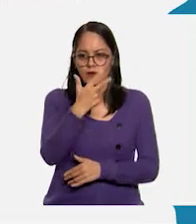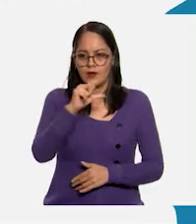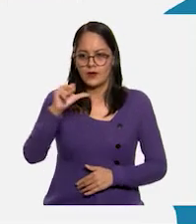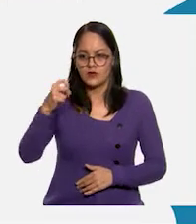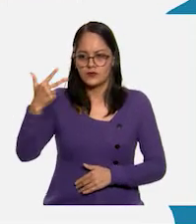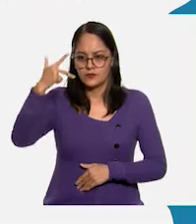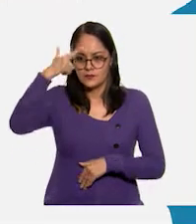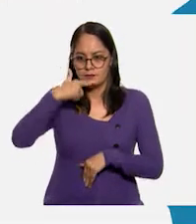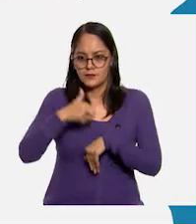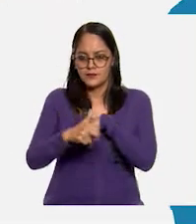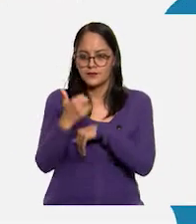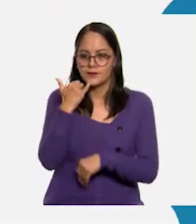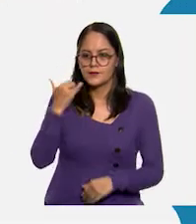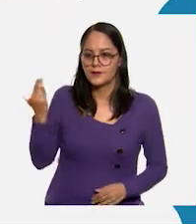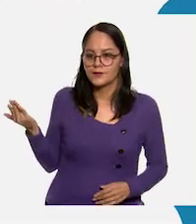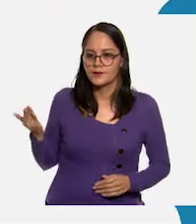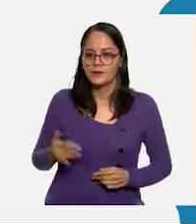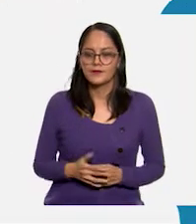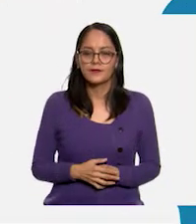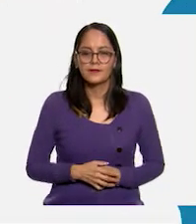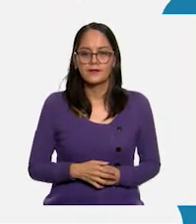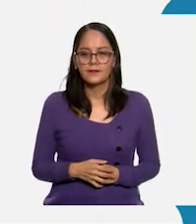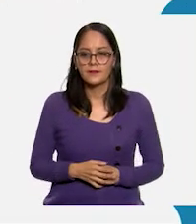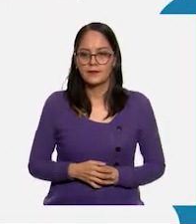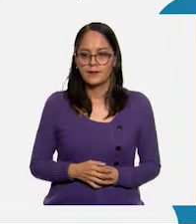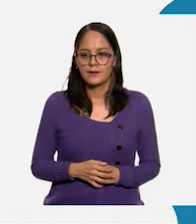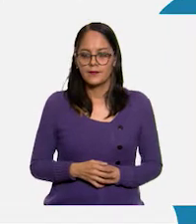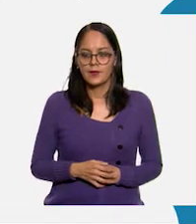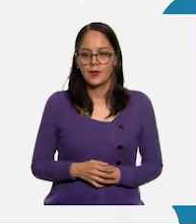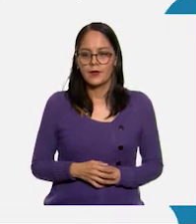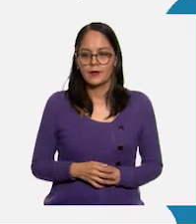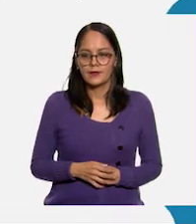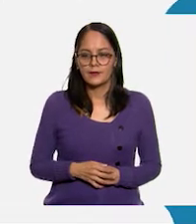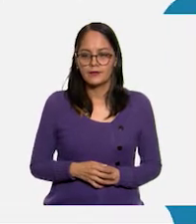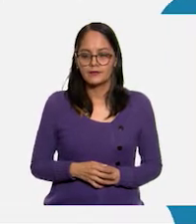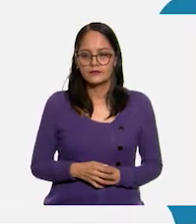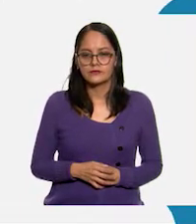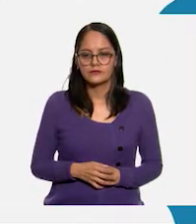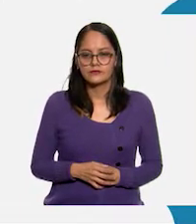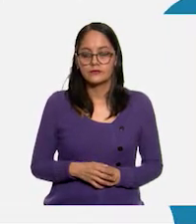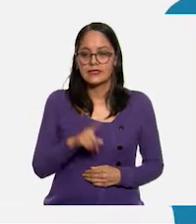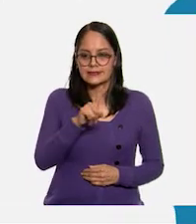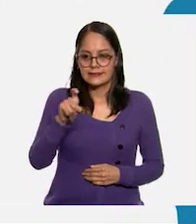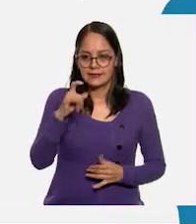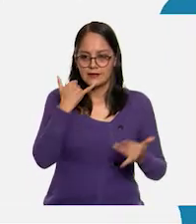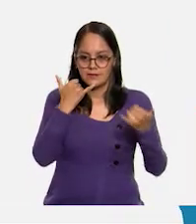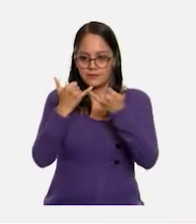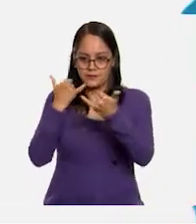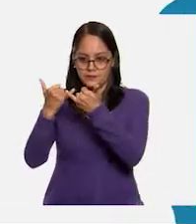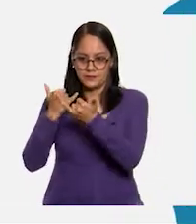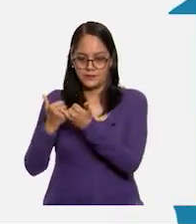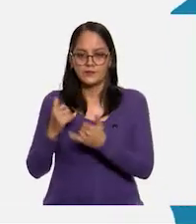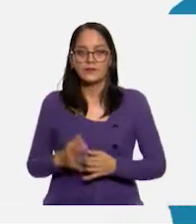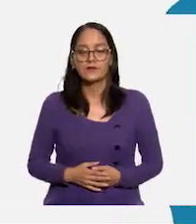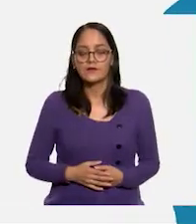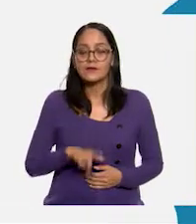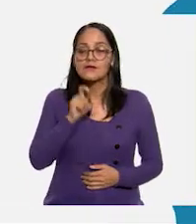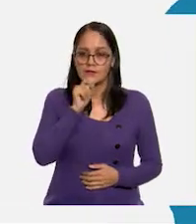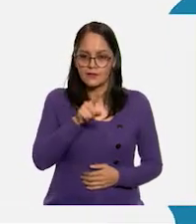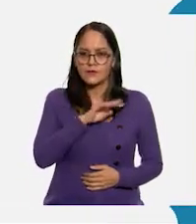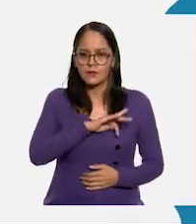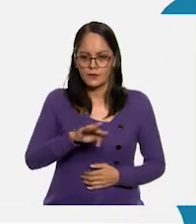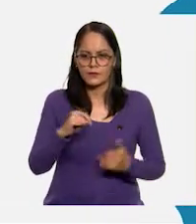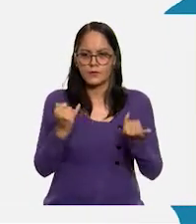en el teléfono 55 41 72 04 13 con 100 líneas. También